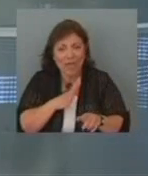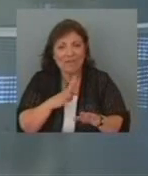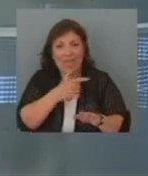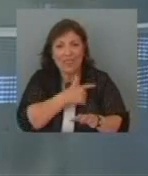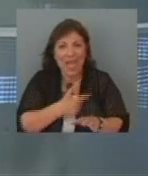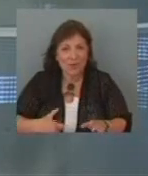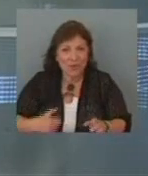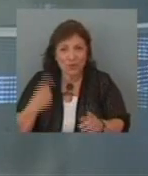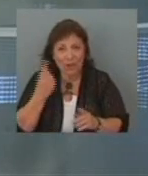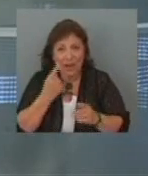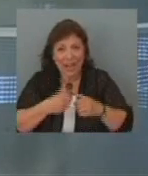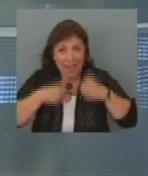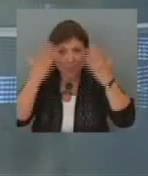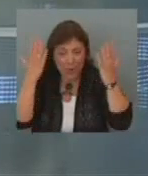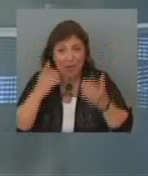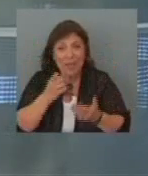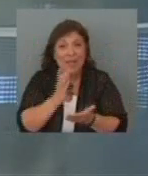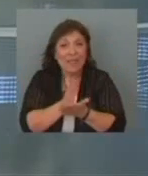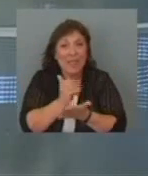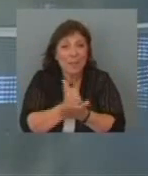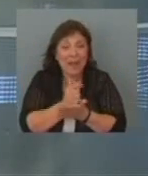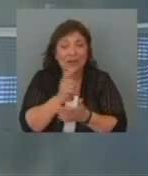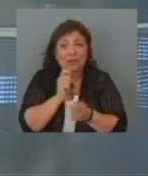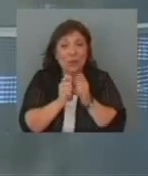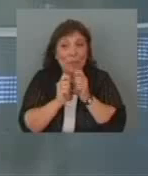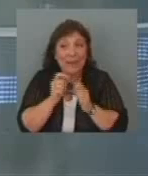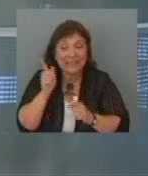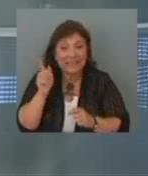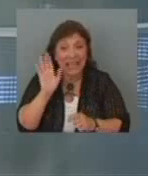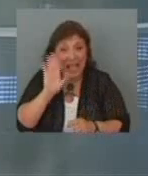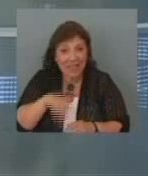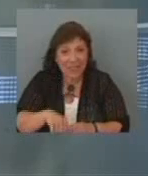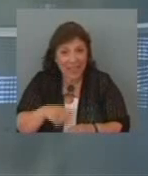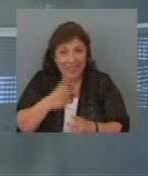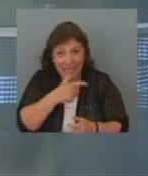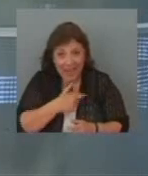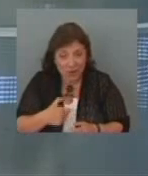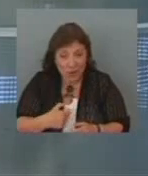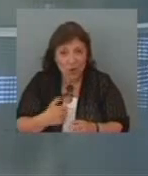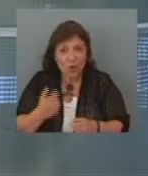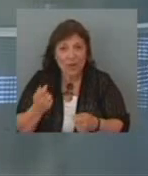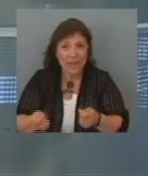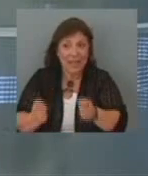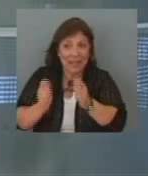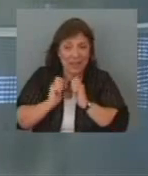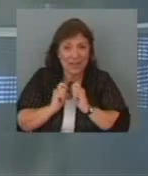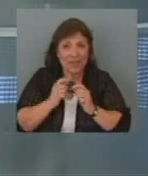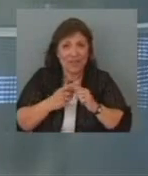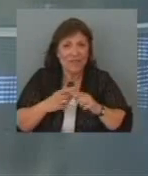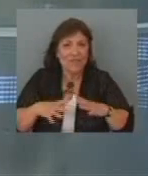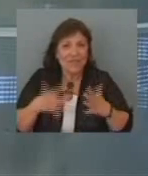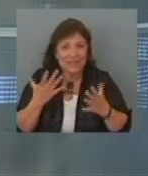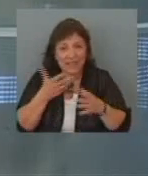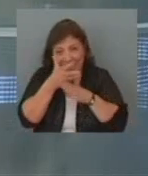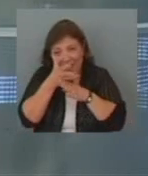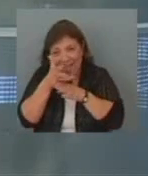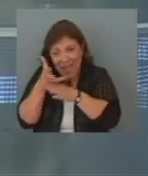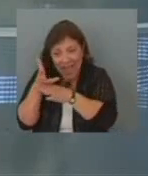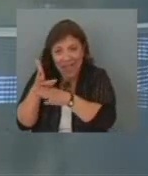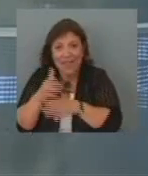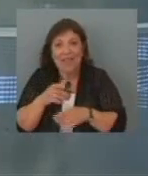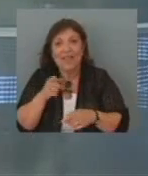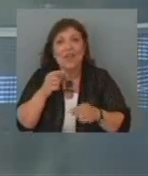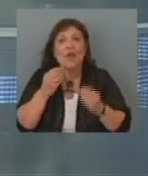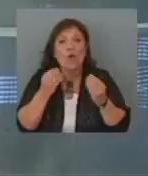torneo de apertura. El departamento de prensa de Danubio, que labura muy bien, nos entregó este festejo íntimo del equipo de Leo